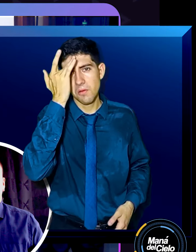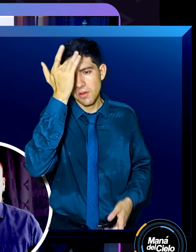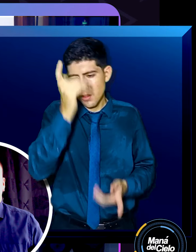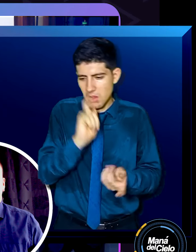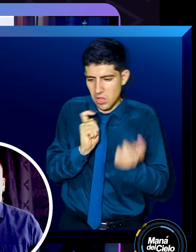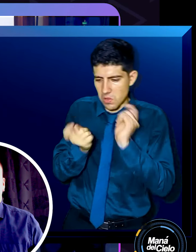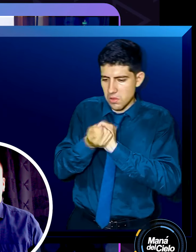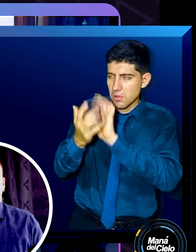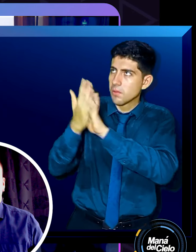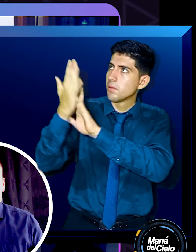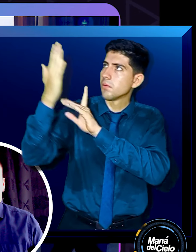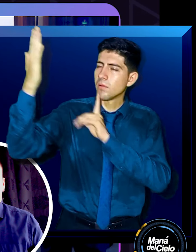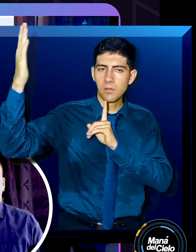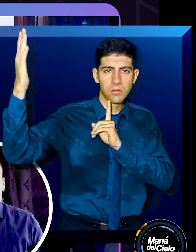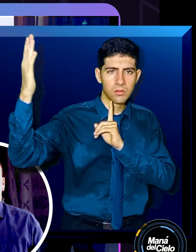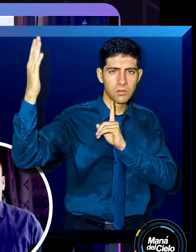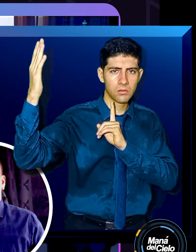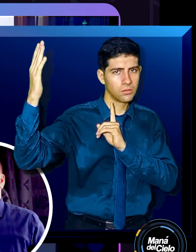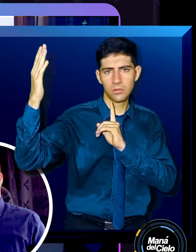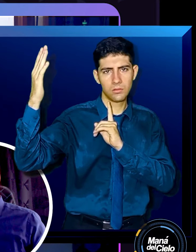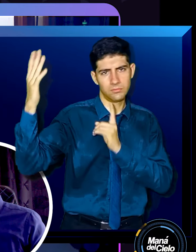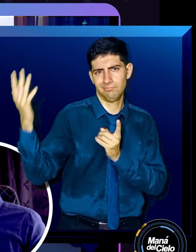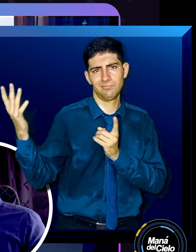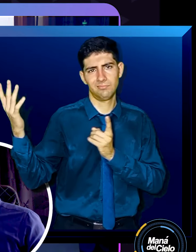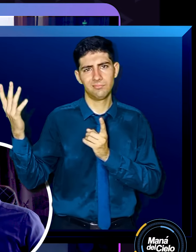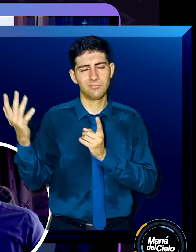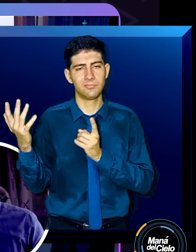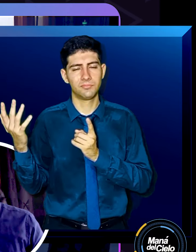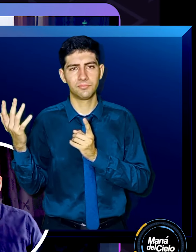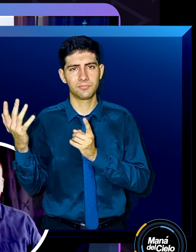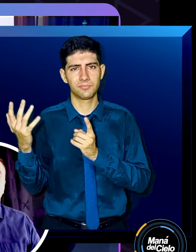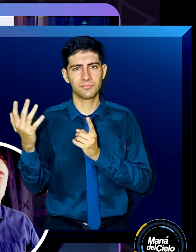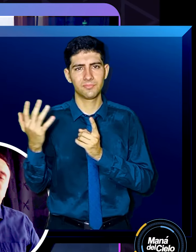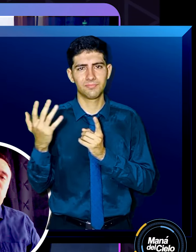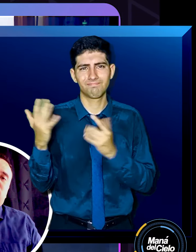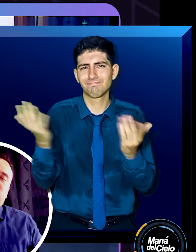¿Por qué me lo cambiarían? ¿Qué me ofrecerían en lugar de lo que yo tengo?